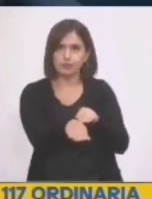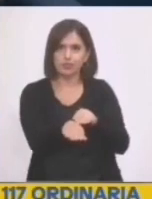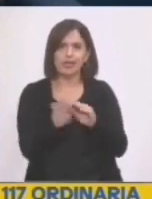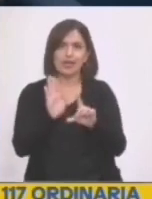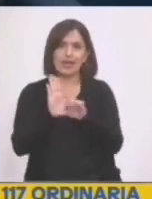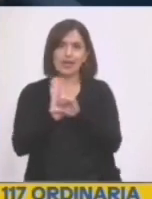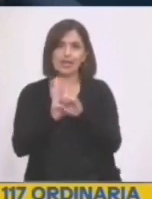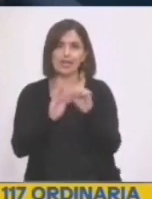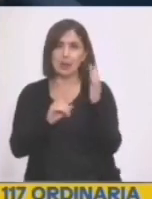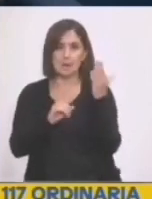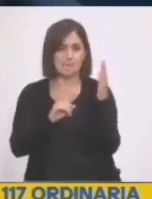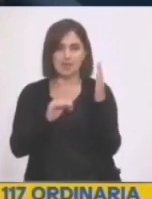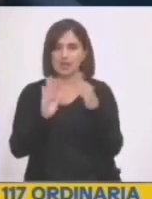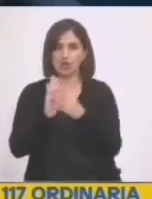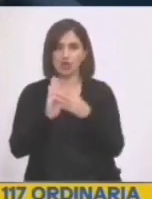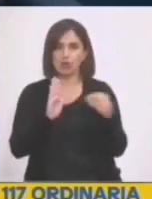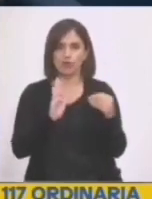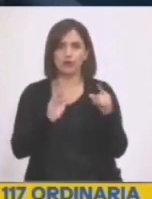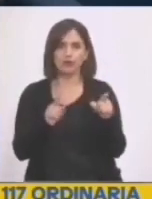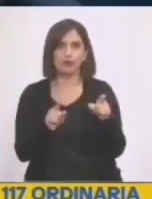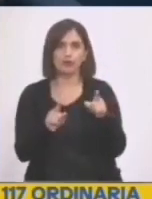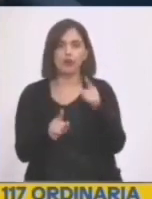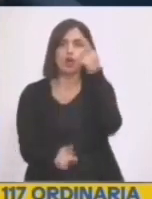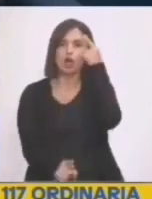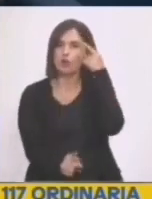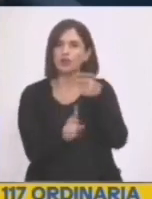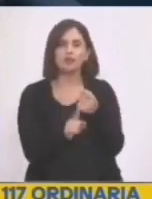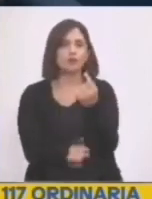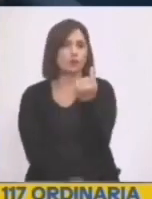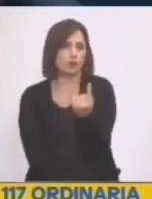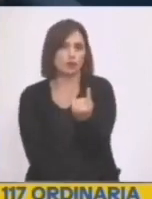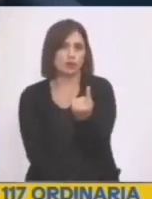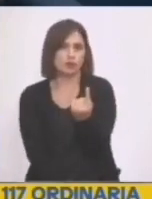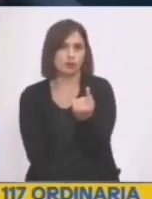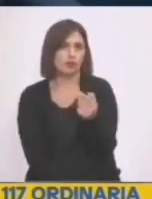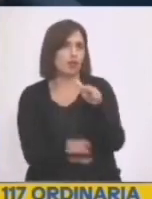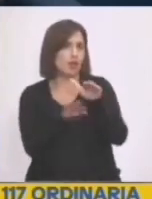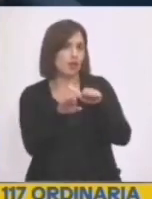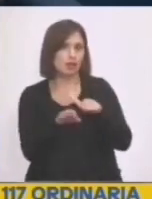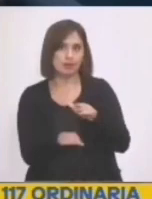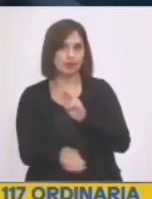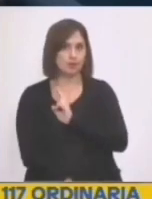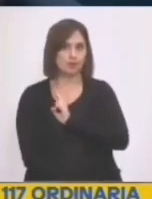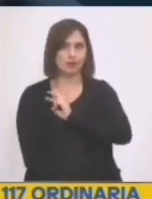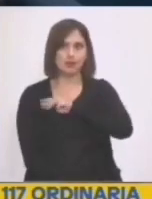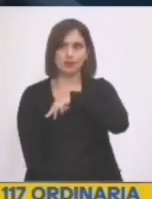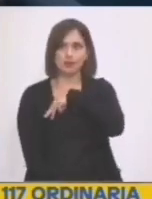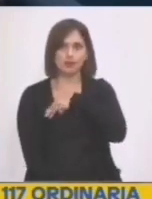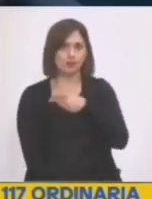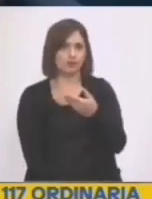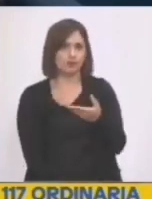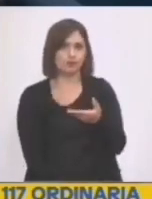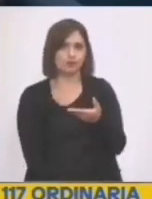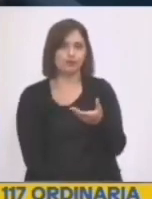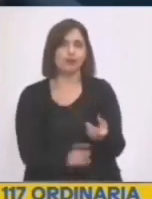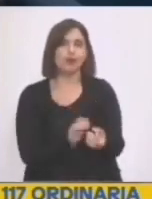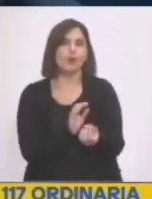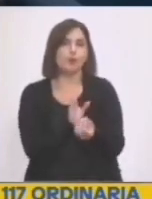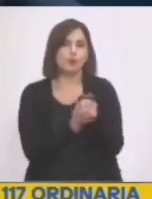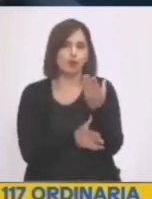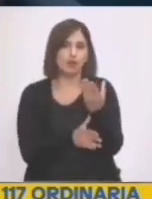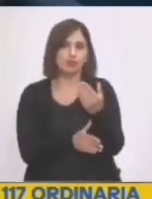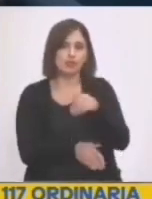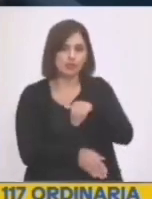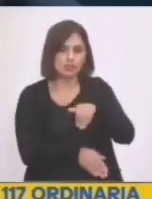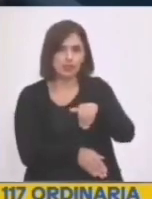espejo finalmente tenía como un solo objetivo el mismo que en La Metropolitana modernizar el